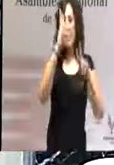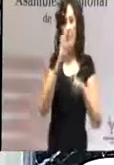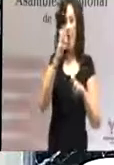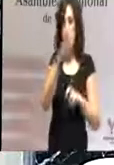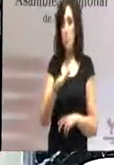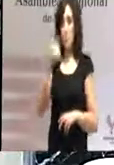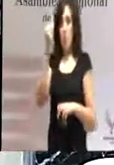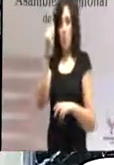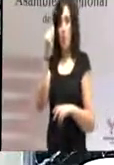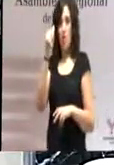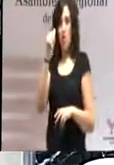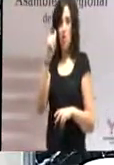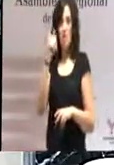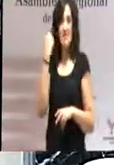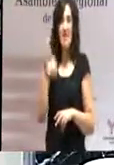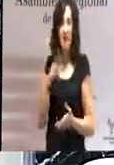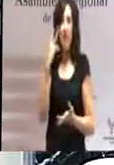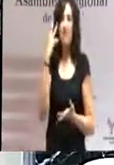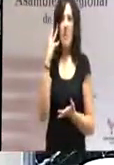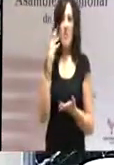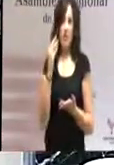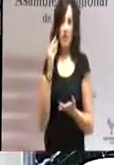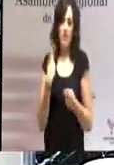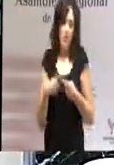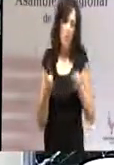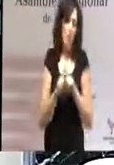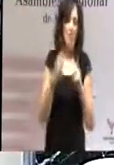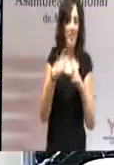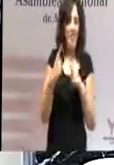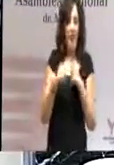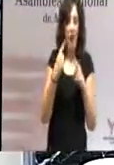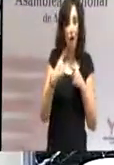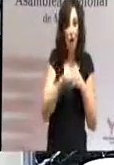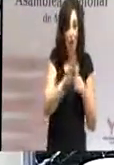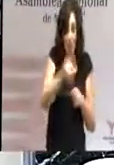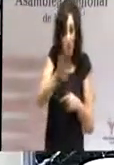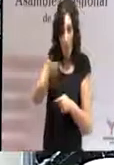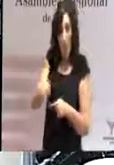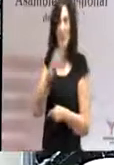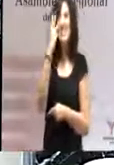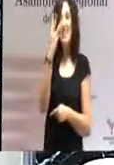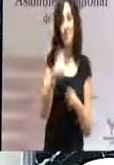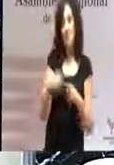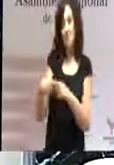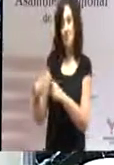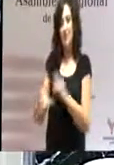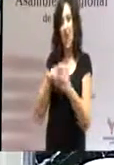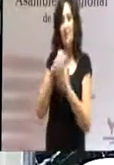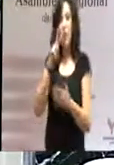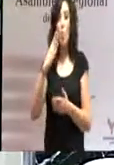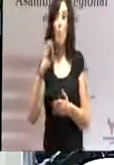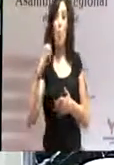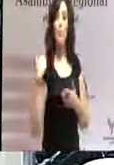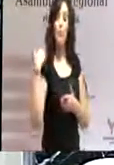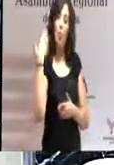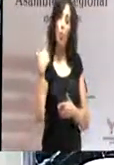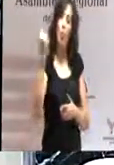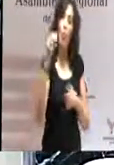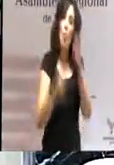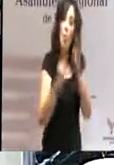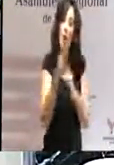hombros. Y ahora ya son tres los casos en los que pudiera ser imputado. En uno de ellos, incluso la UCO ha pedido al juez que lo